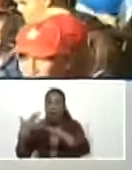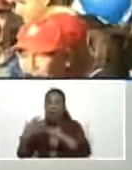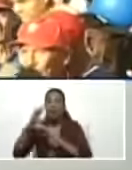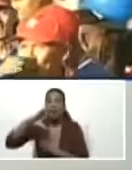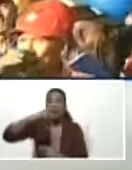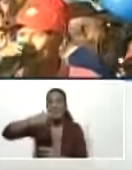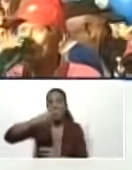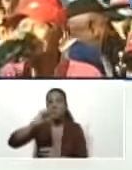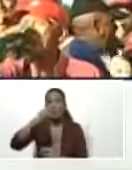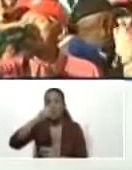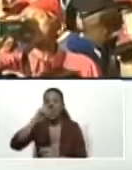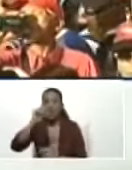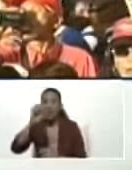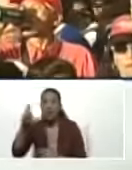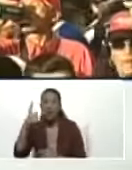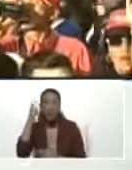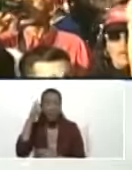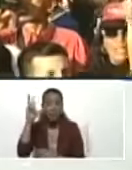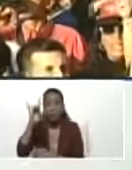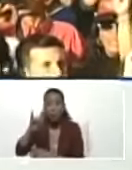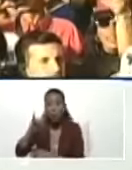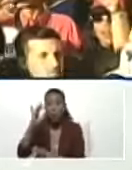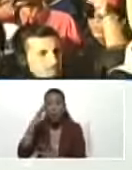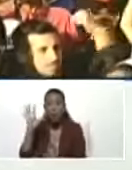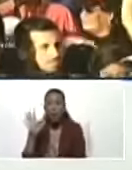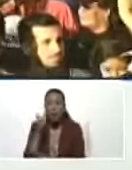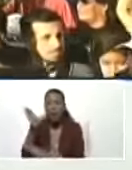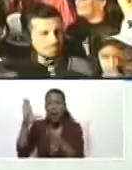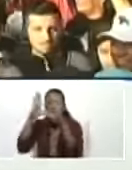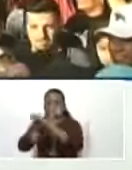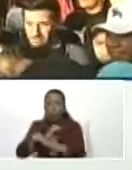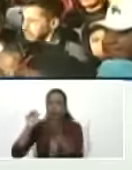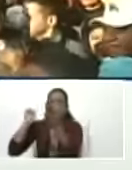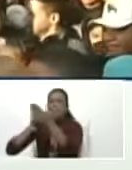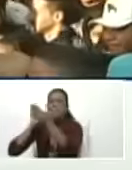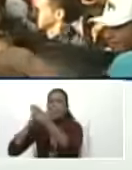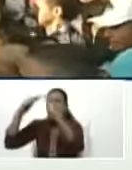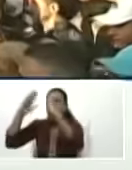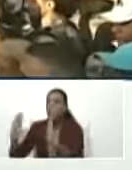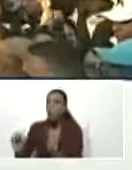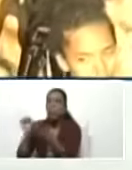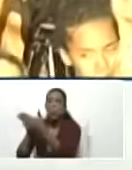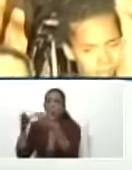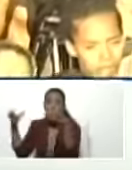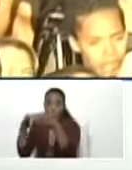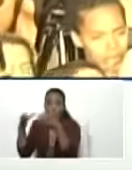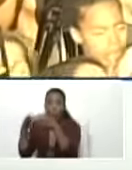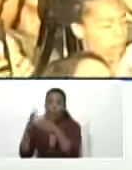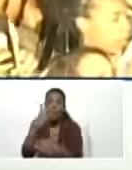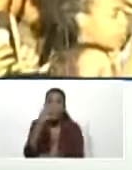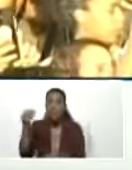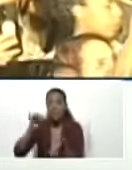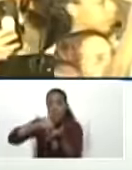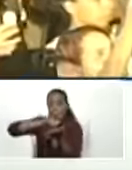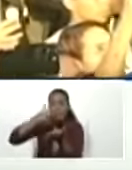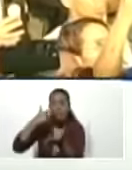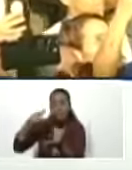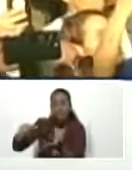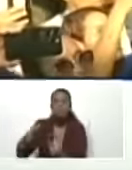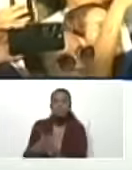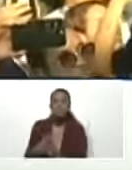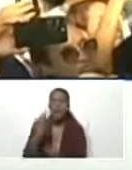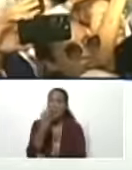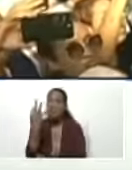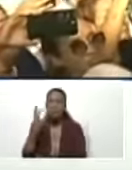Charneca, el lunes, que ellos iban en la noche y le tocaban la puerta. Mira, del grupo que yo tengo de 20 en WhatsApp, hay tres